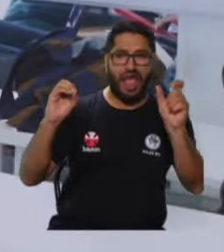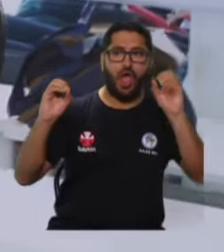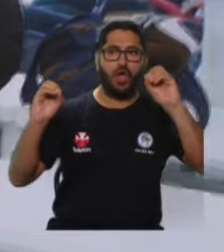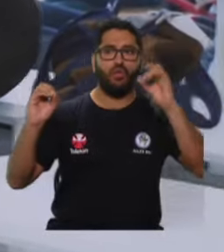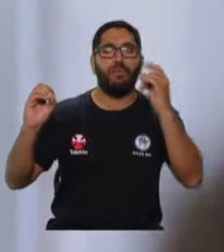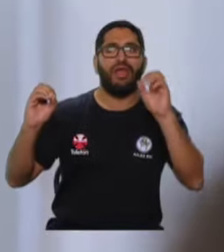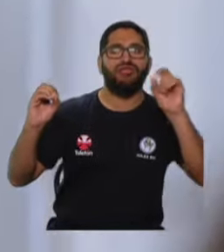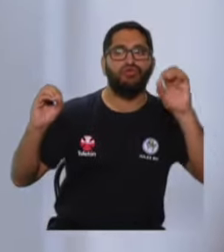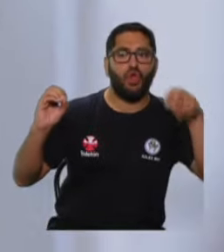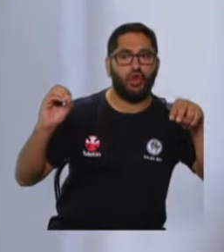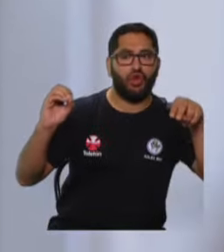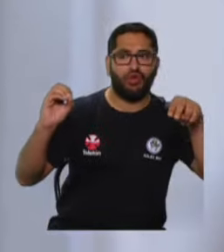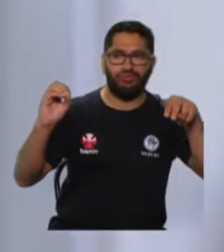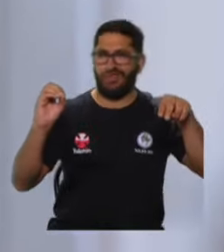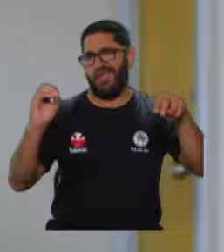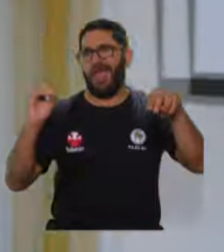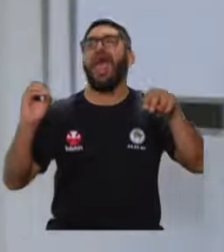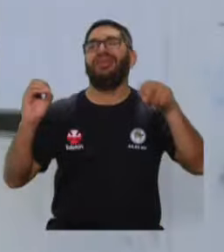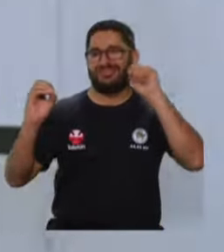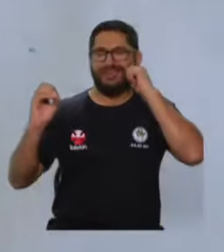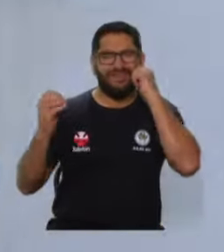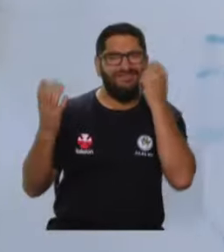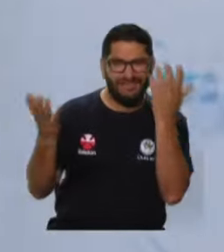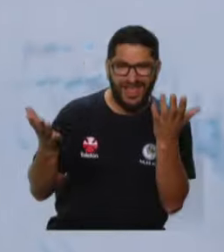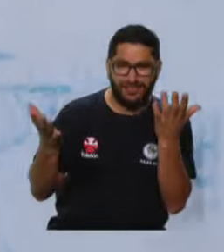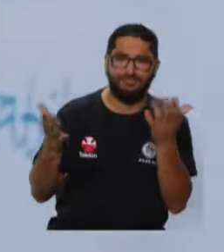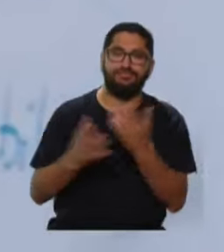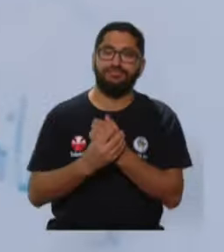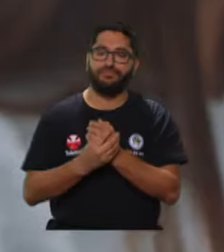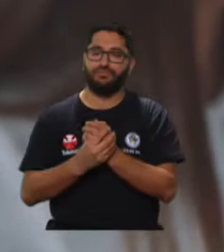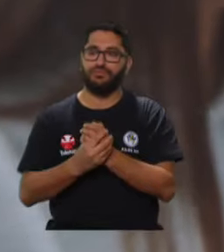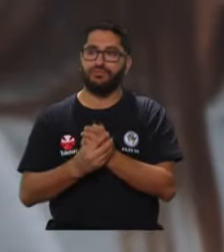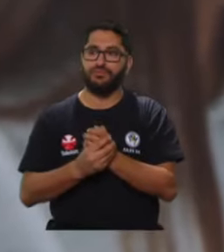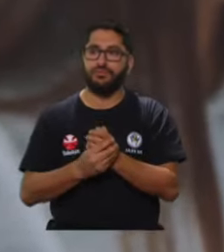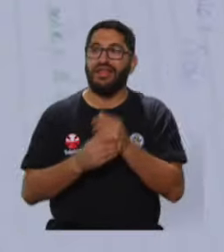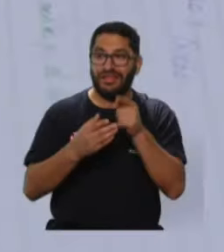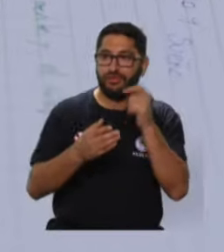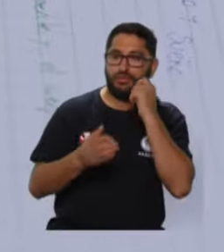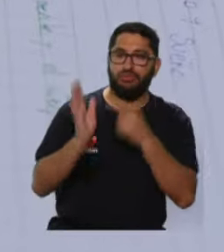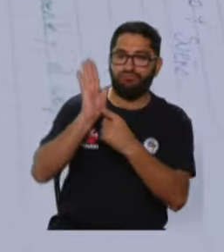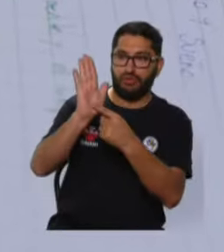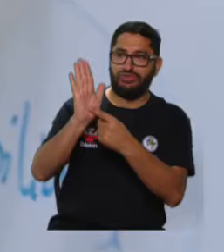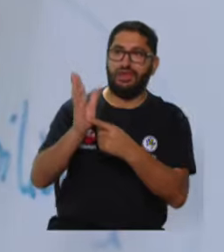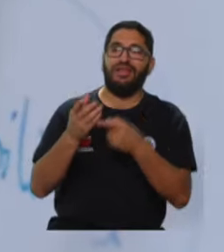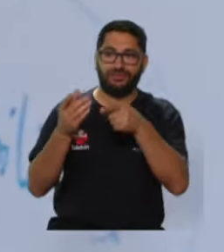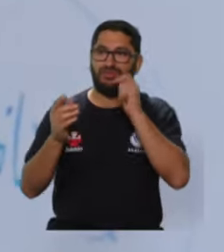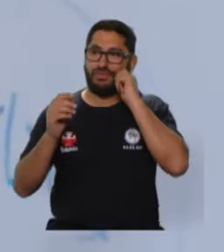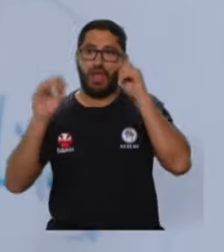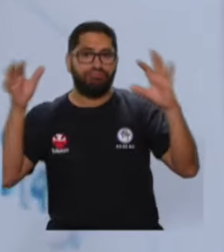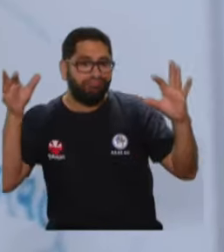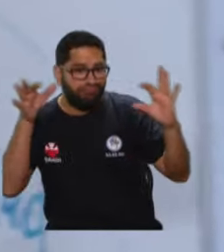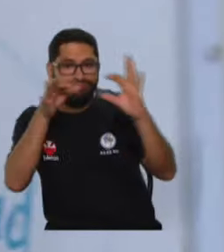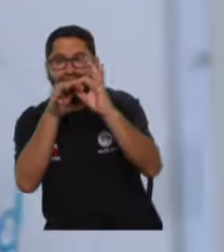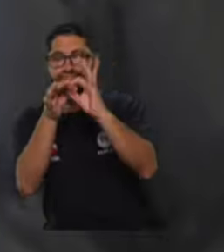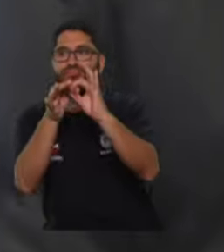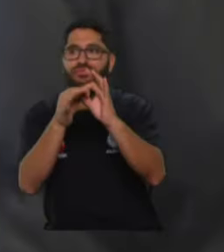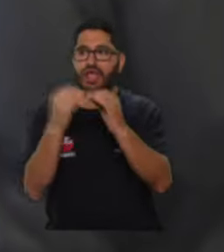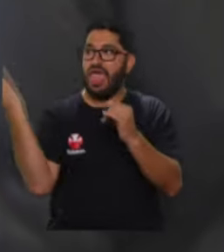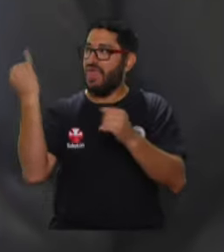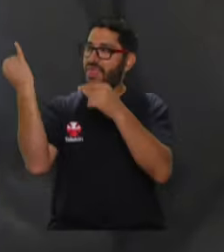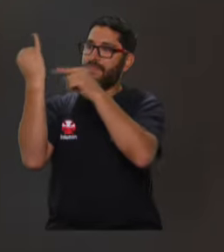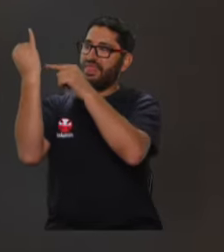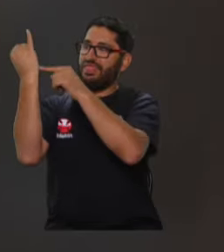Eso es ocupación, pues, chiquillo. Entonces, nosotros queremos llegar a esto. Este bienestar va a estar ligado al concepto de independencia y autonomía.